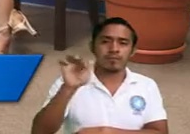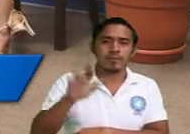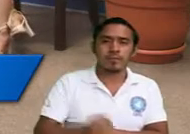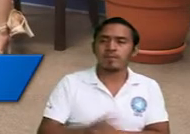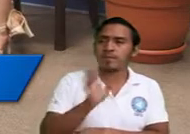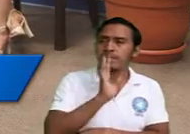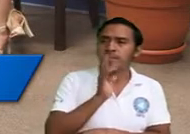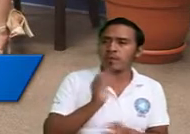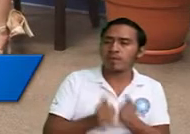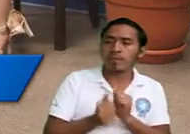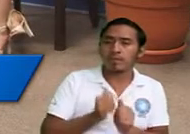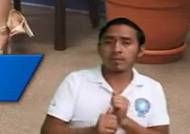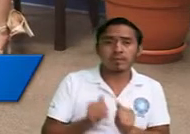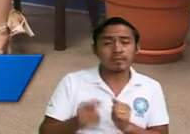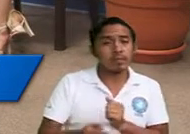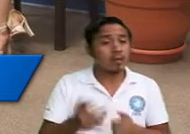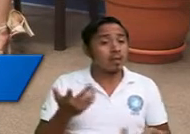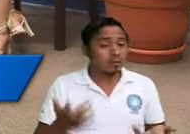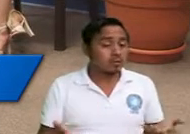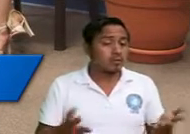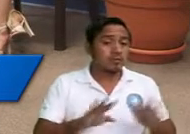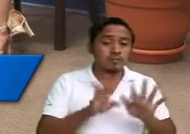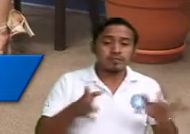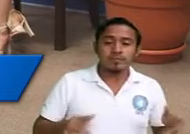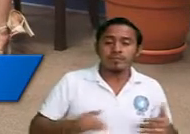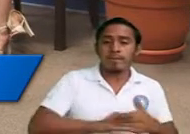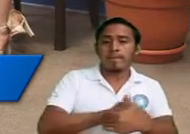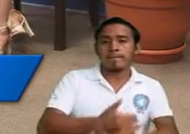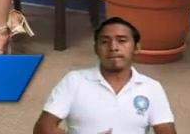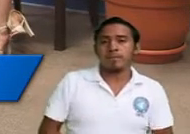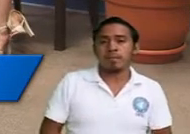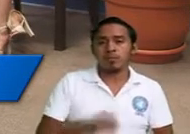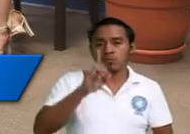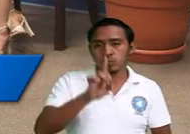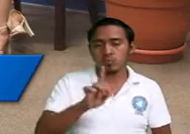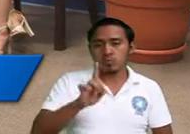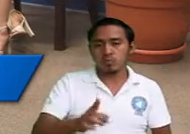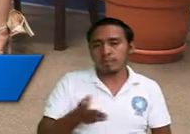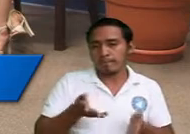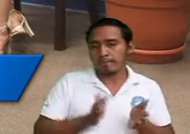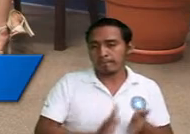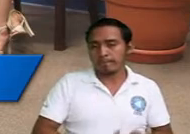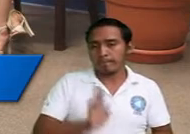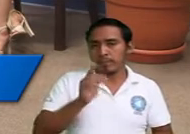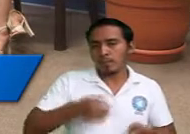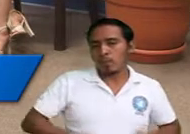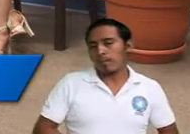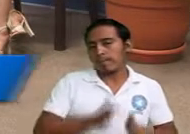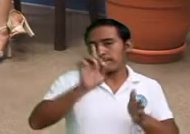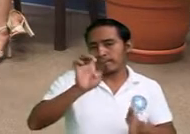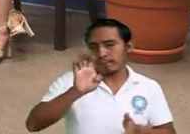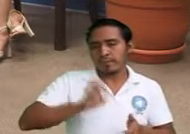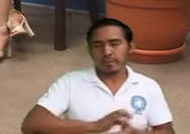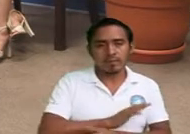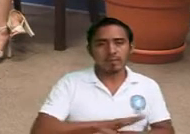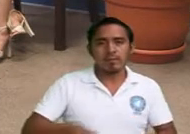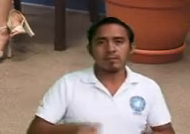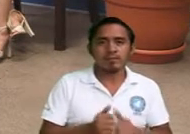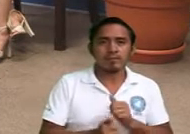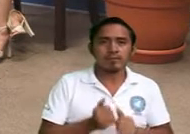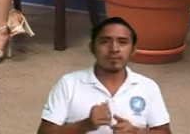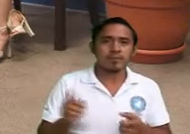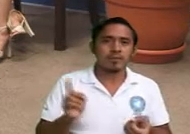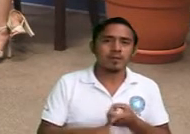complicaciones. Obviamente que una de las complicaciones de una mujer embarazada con un solo embarazo puede ser